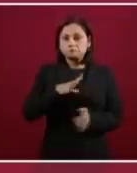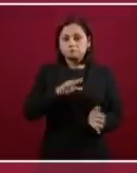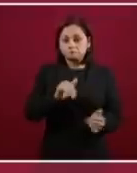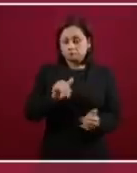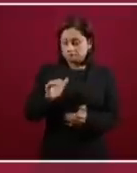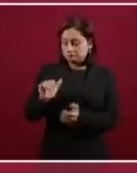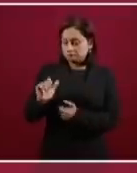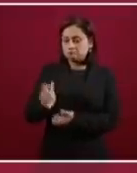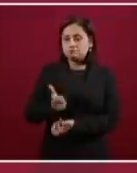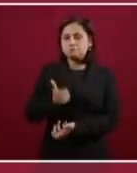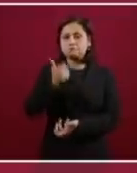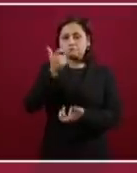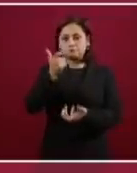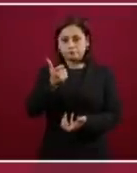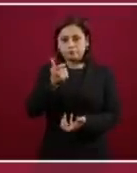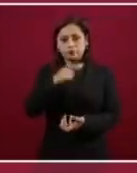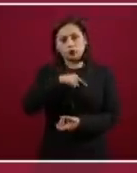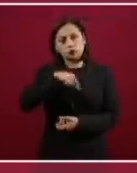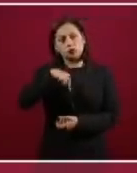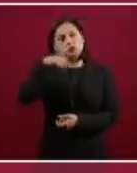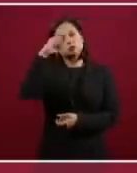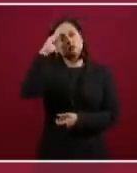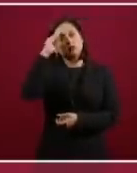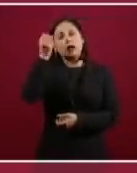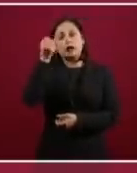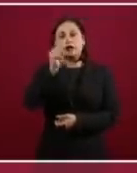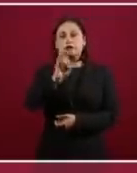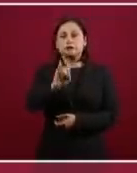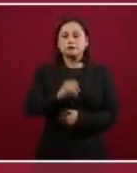estrategia. Entonces,